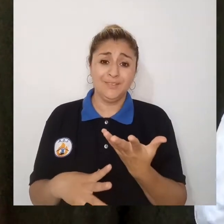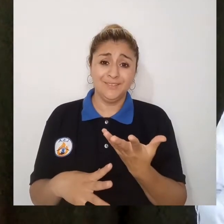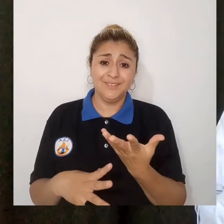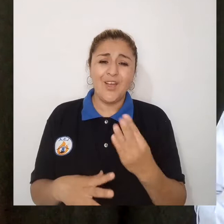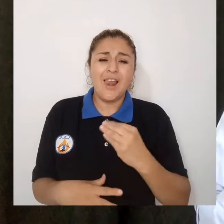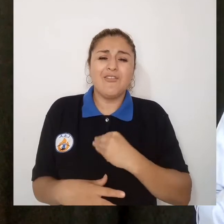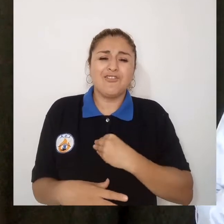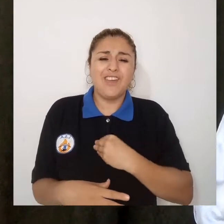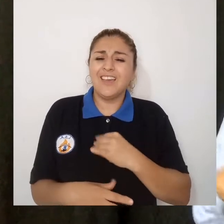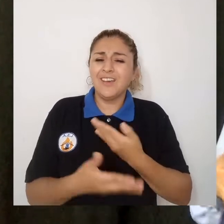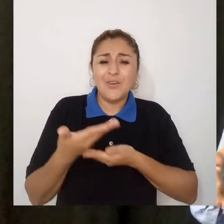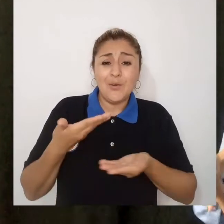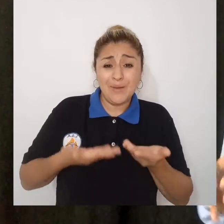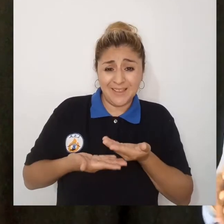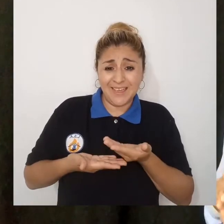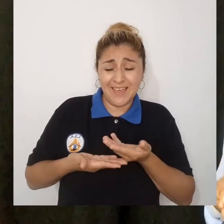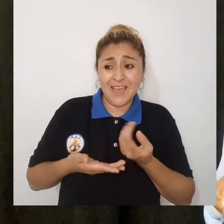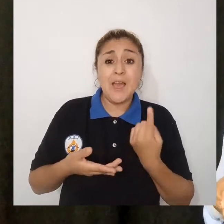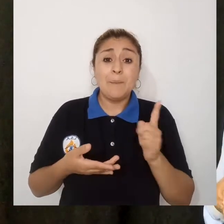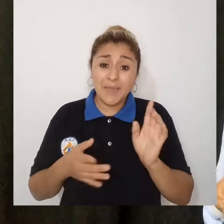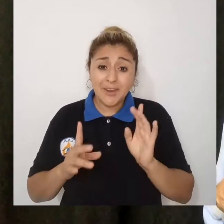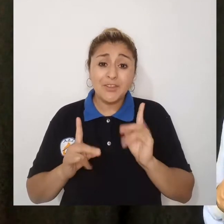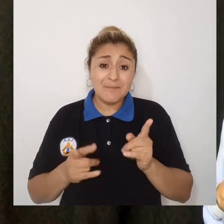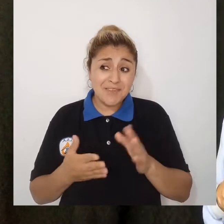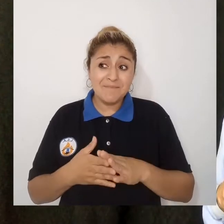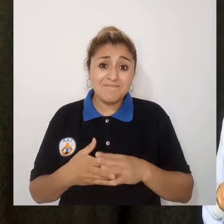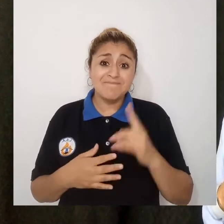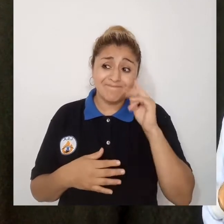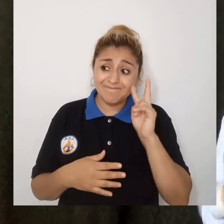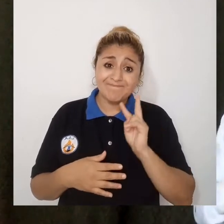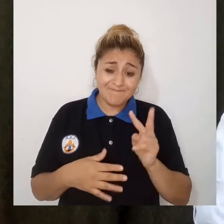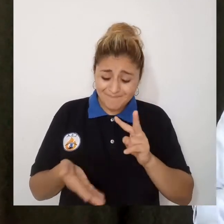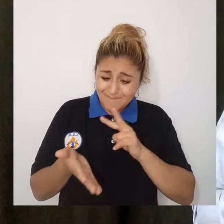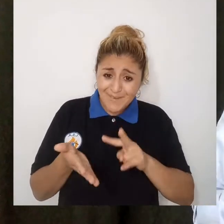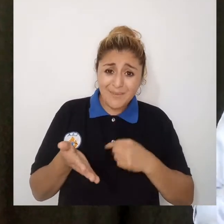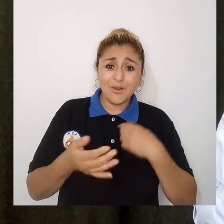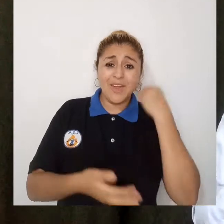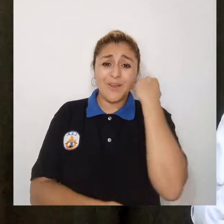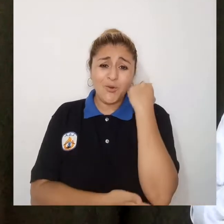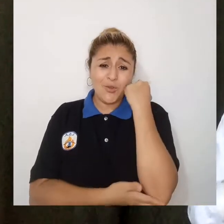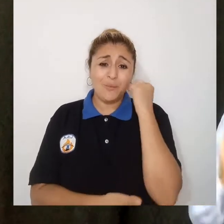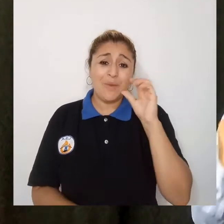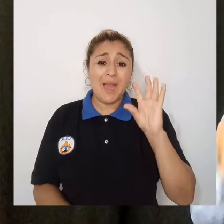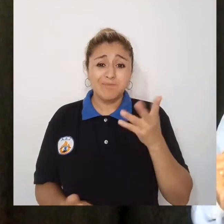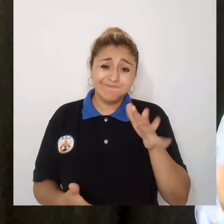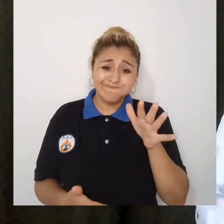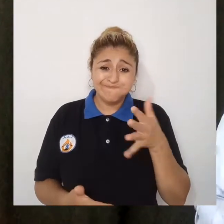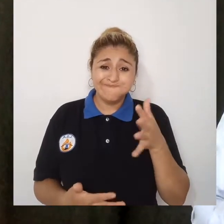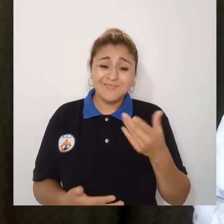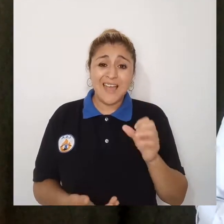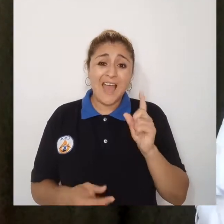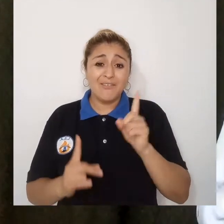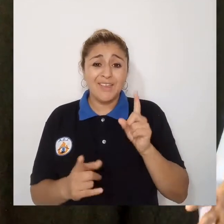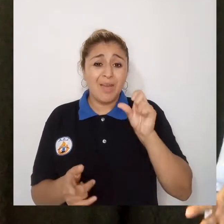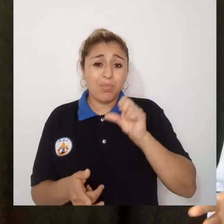pero en la economía no la pasaban tan bien quizá pero justamente había un compromiso para la realidad